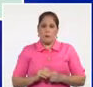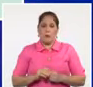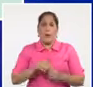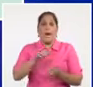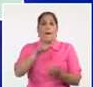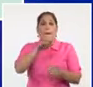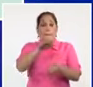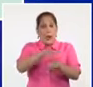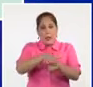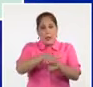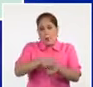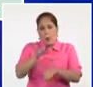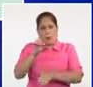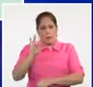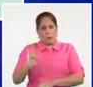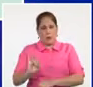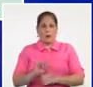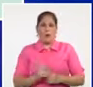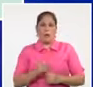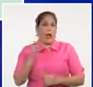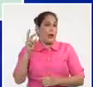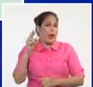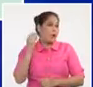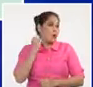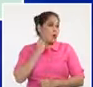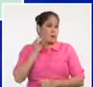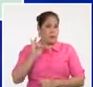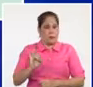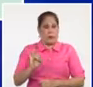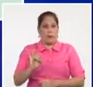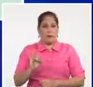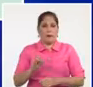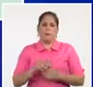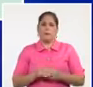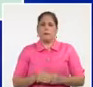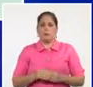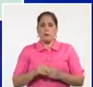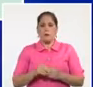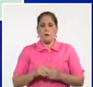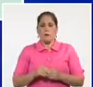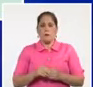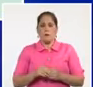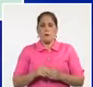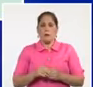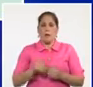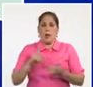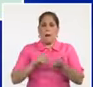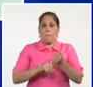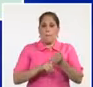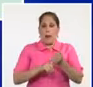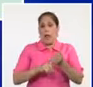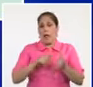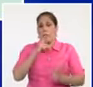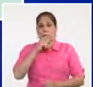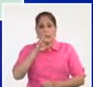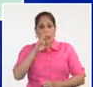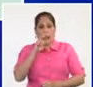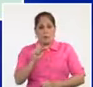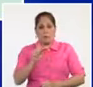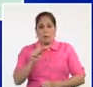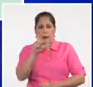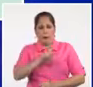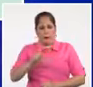Rayuelo con 7 cada uno, Placetas y Quemado de Güines con 5 cada uno, Caibarien